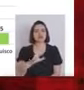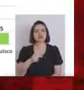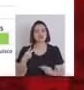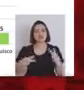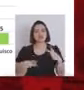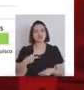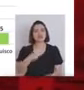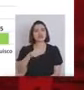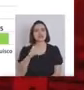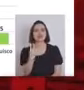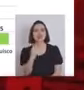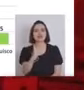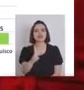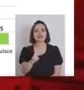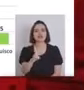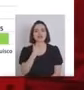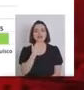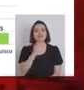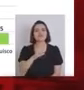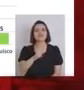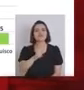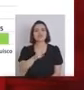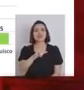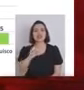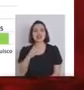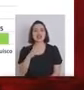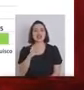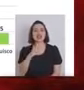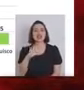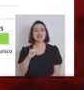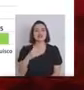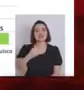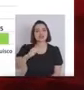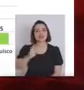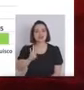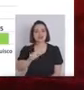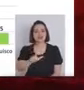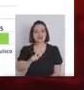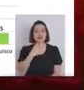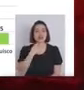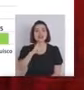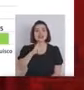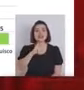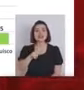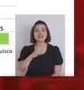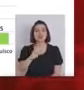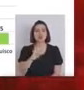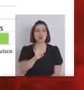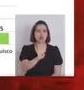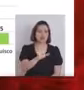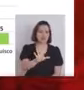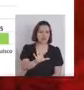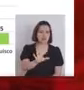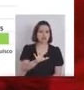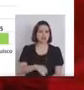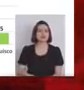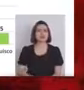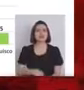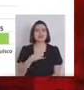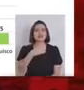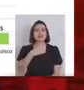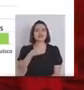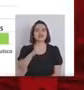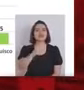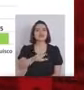este proceso, 24 de diciembre recién pasado. Y claro, ahí, mira, en términos bien generales y transversalmente, esto ha